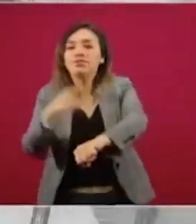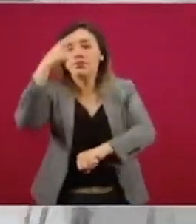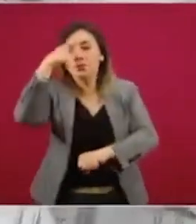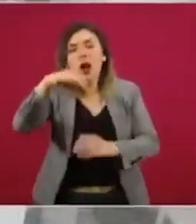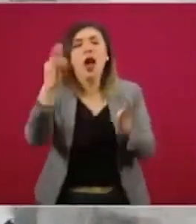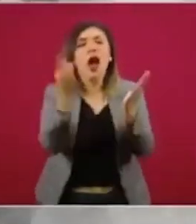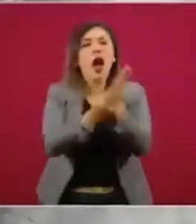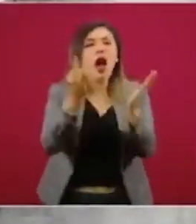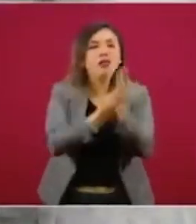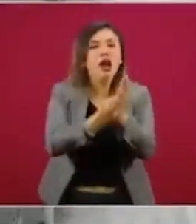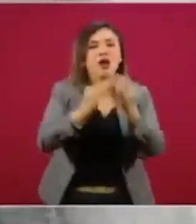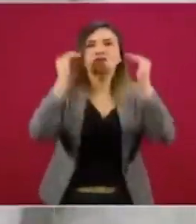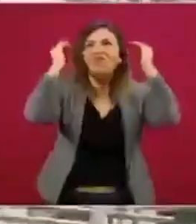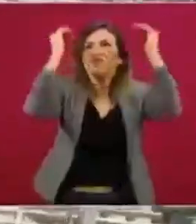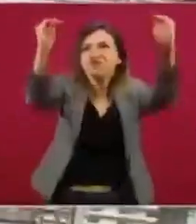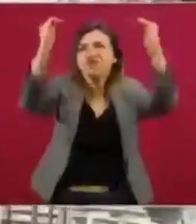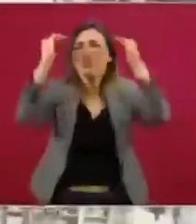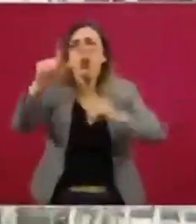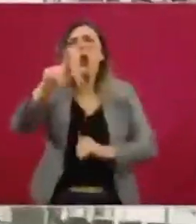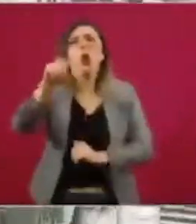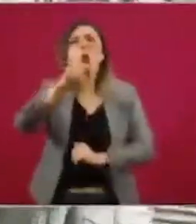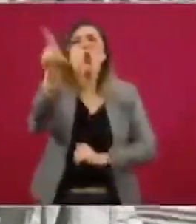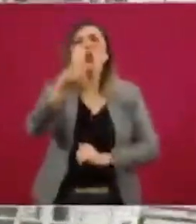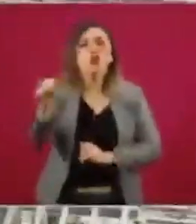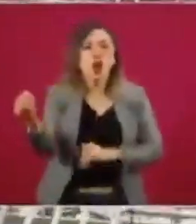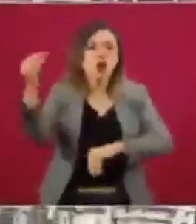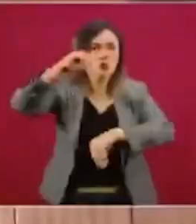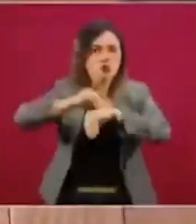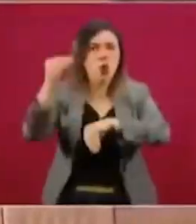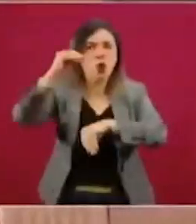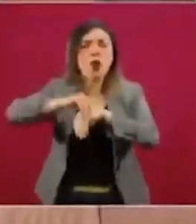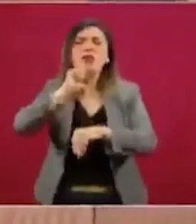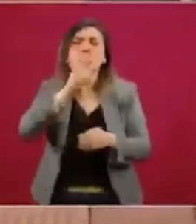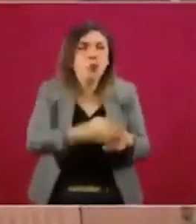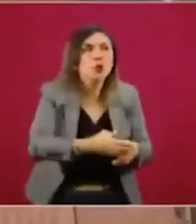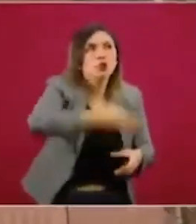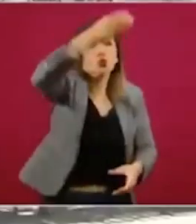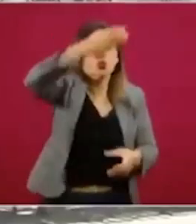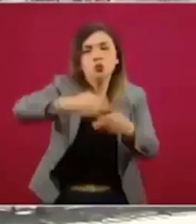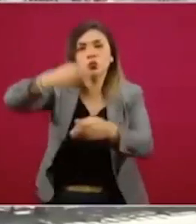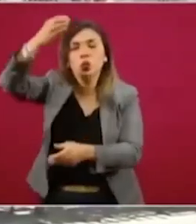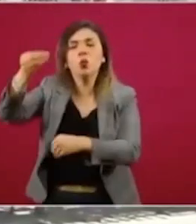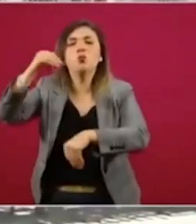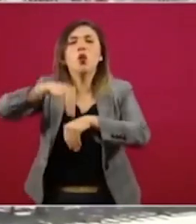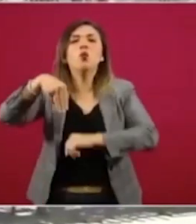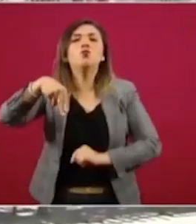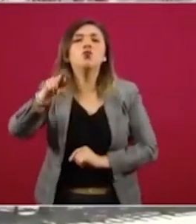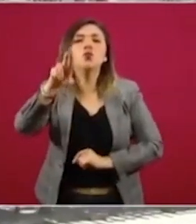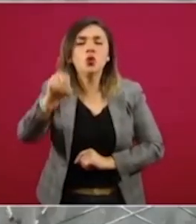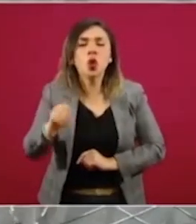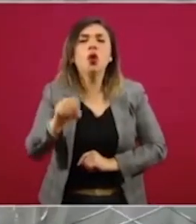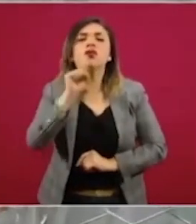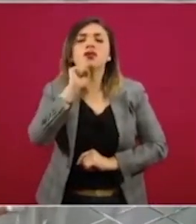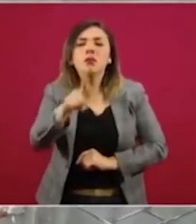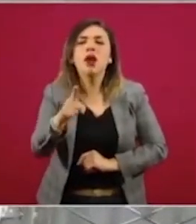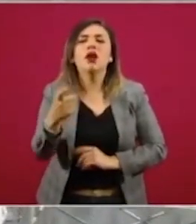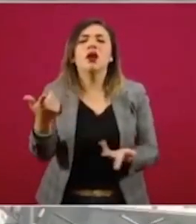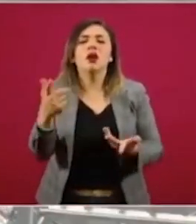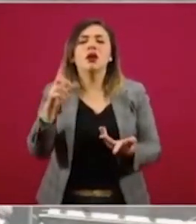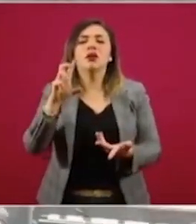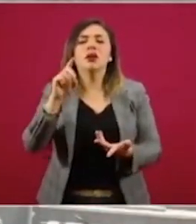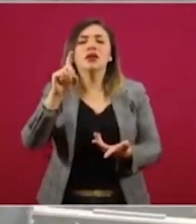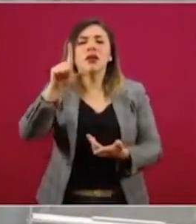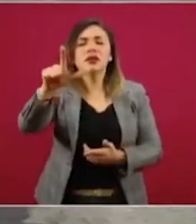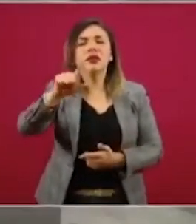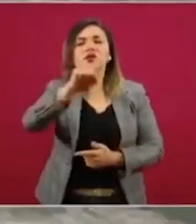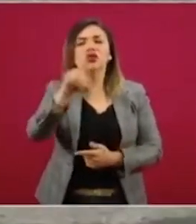de acero y cimbra, colado de losas de entrepisos y columnas, colocación de muros y repellado fino en muros de la 37